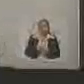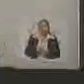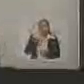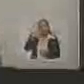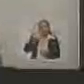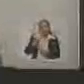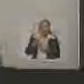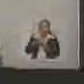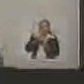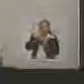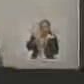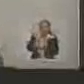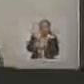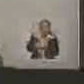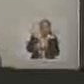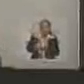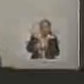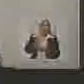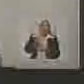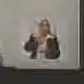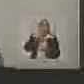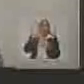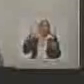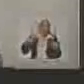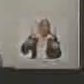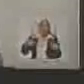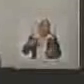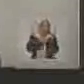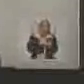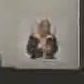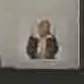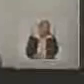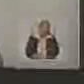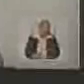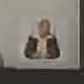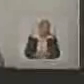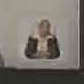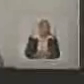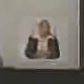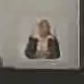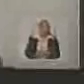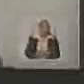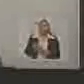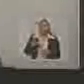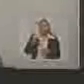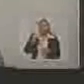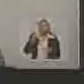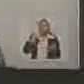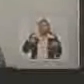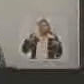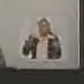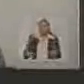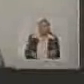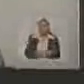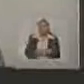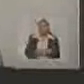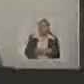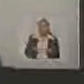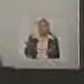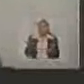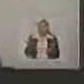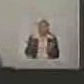aunque sea un poco, a las familias que se encuentran en situación vulnerable en nuestra demarcación. Es así que apoyaremos con